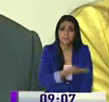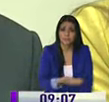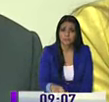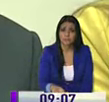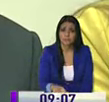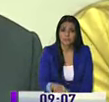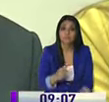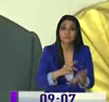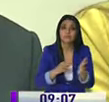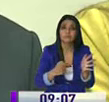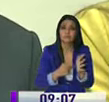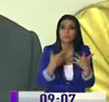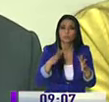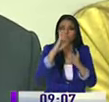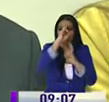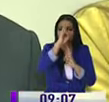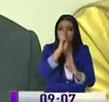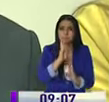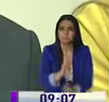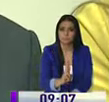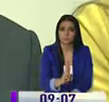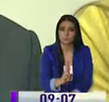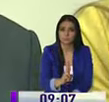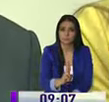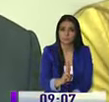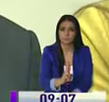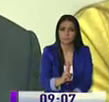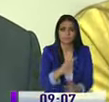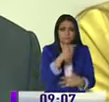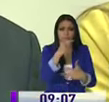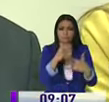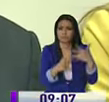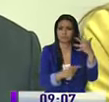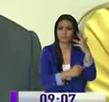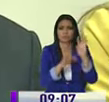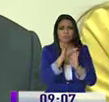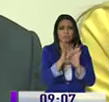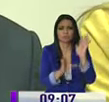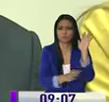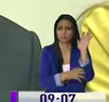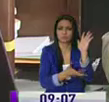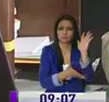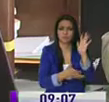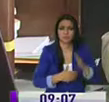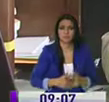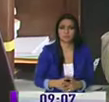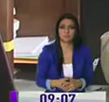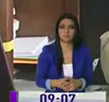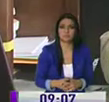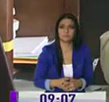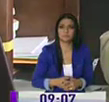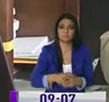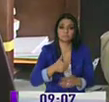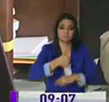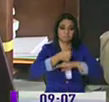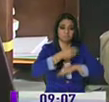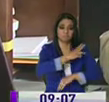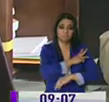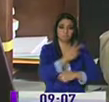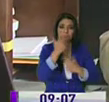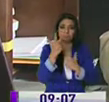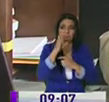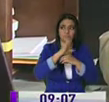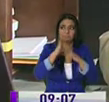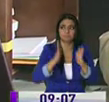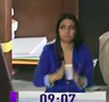esto viola viola claramente muchos aspectos que contempla la constitución el coronel del ejército ecuatoriano el